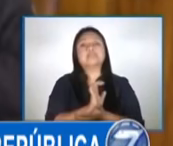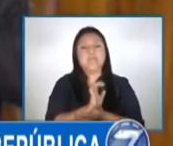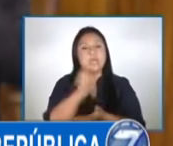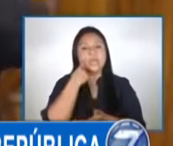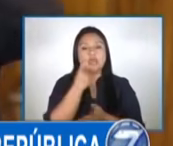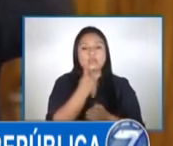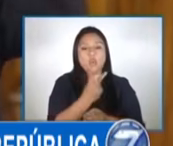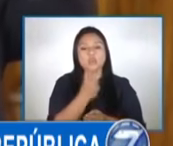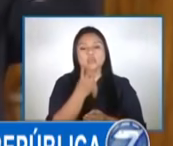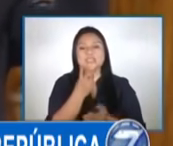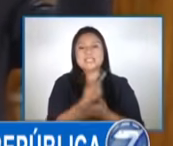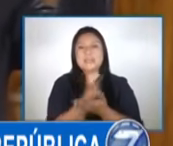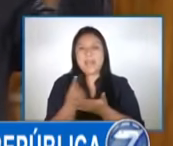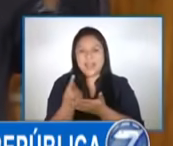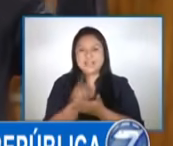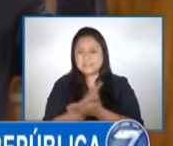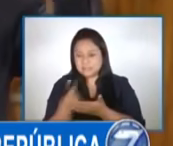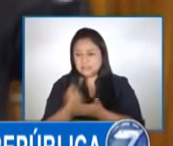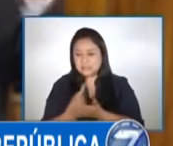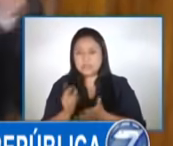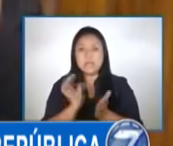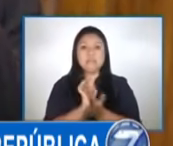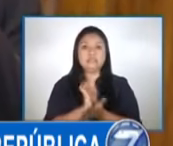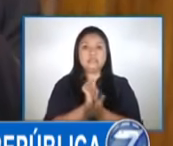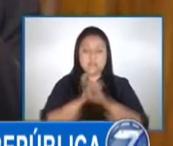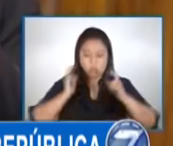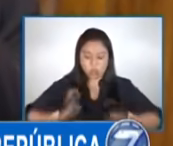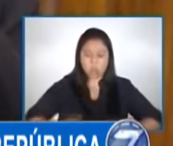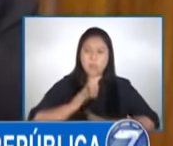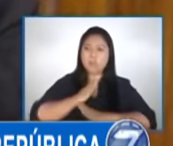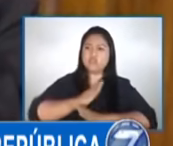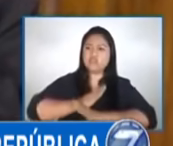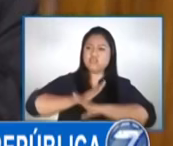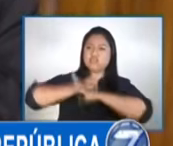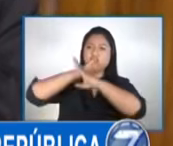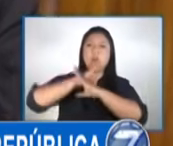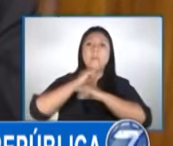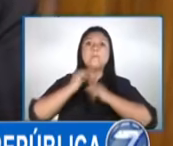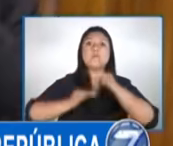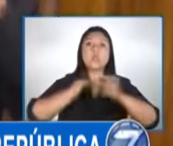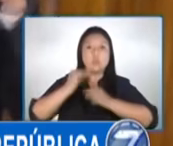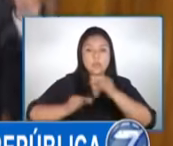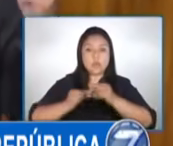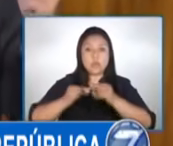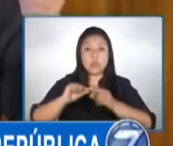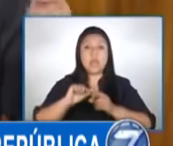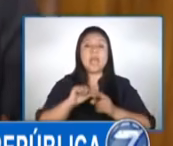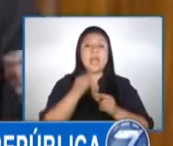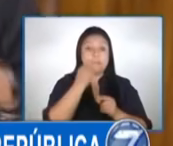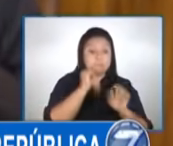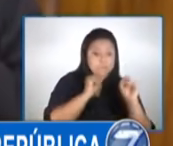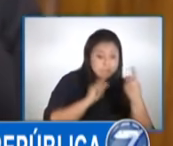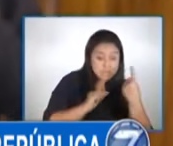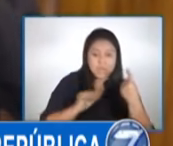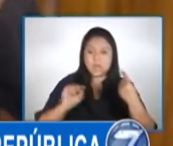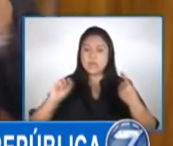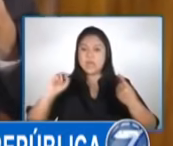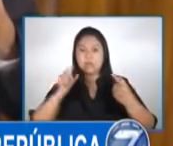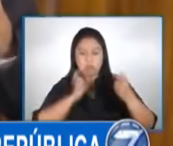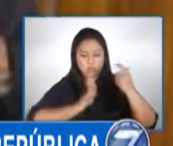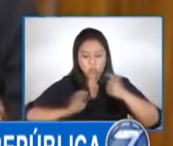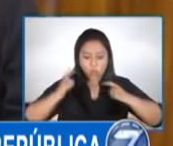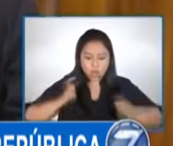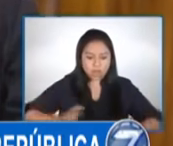semanas a que el sistema inmunológico responda. Esas 2 o 3 semanas entre la primera dosis y que nuestro